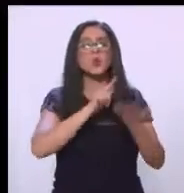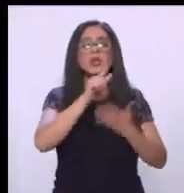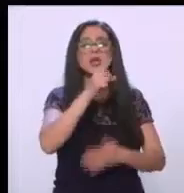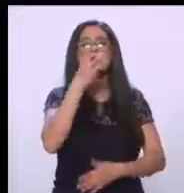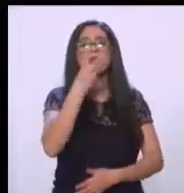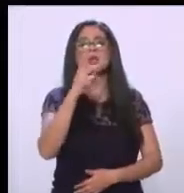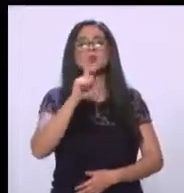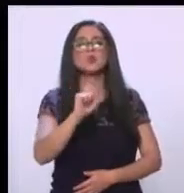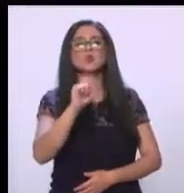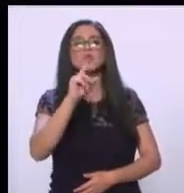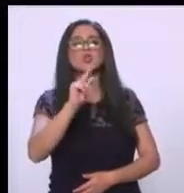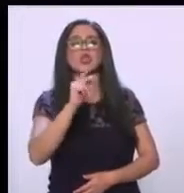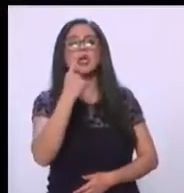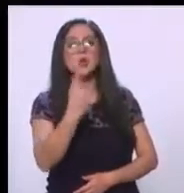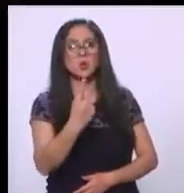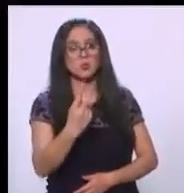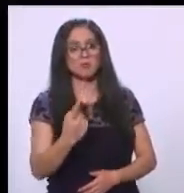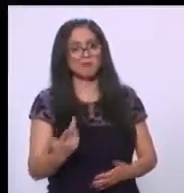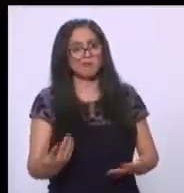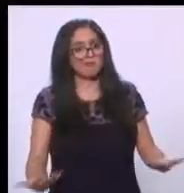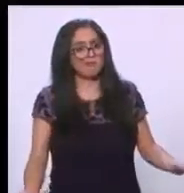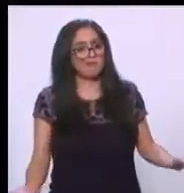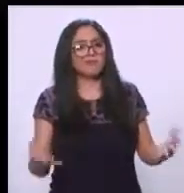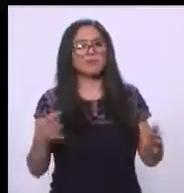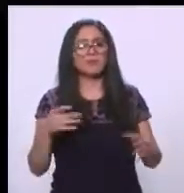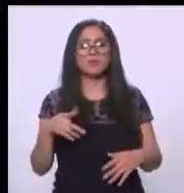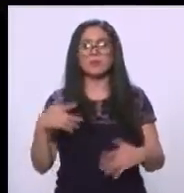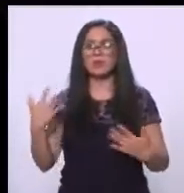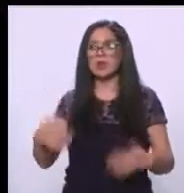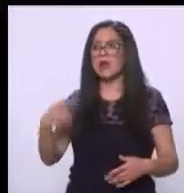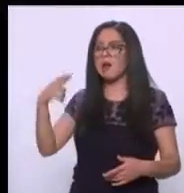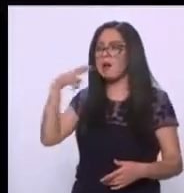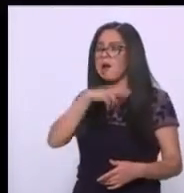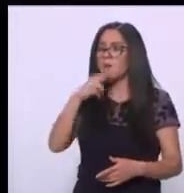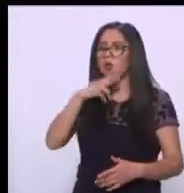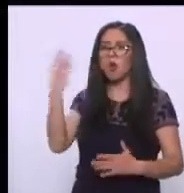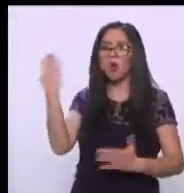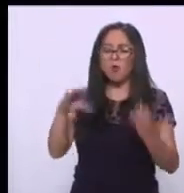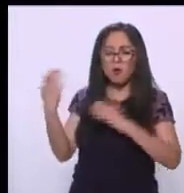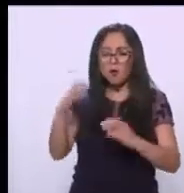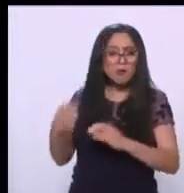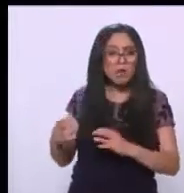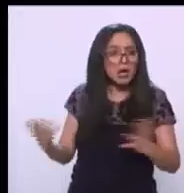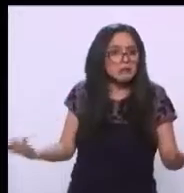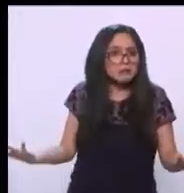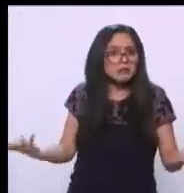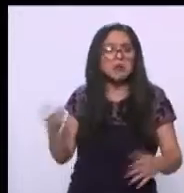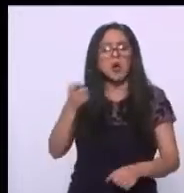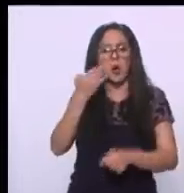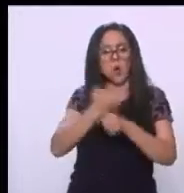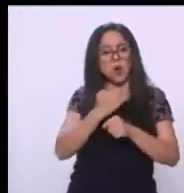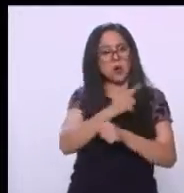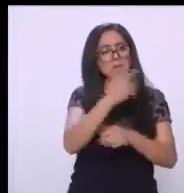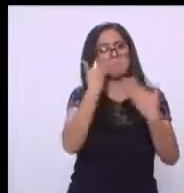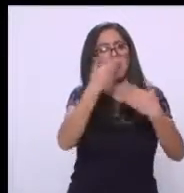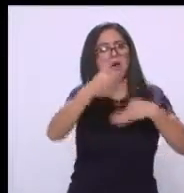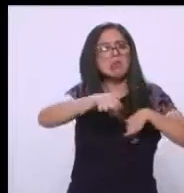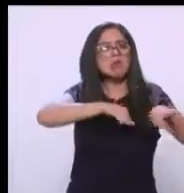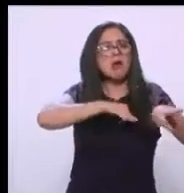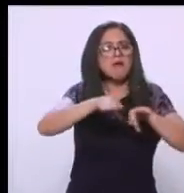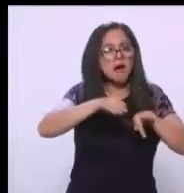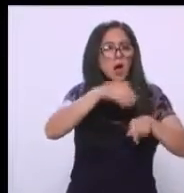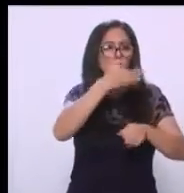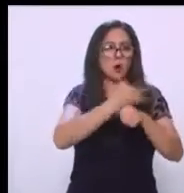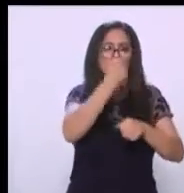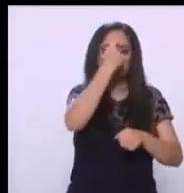3.81% de las noticias falsas. La manera en que corren. Pero por eso justamente se hace muy importante la labor que ustedes están haciendo. No